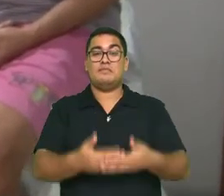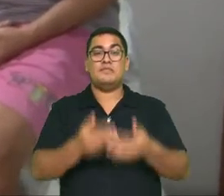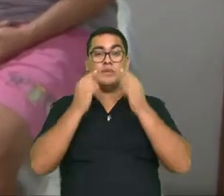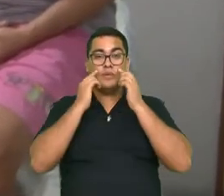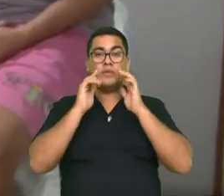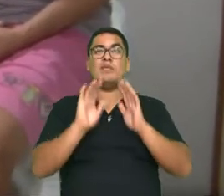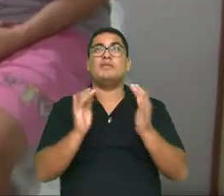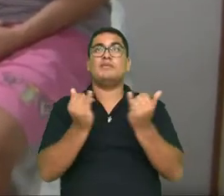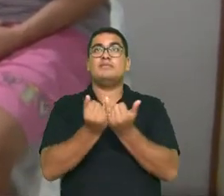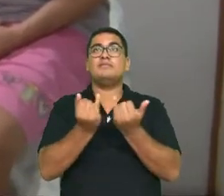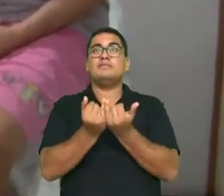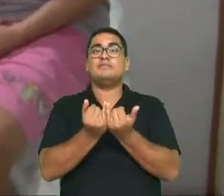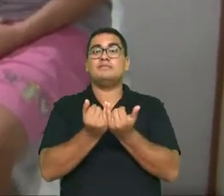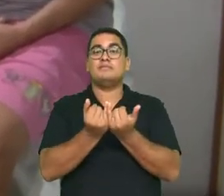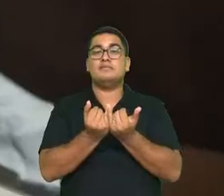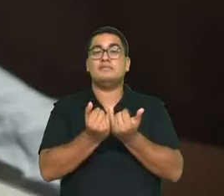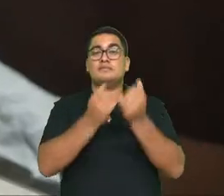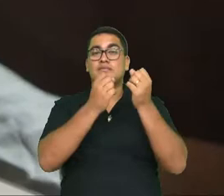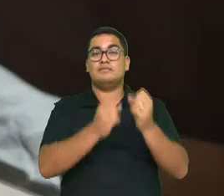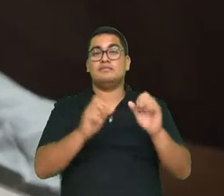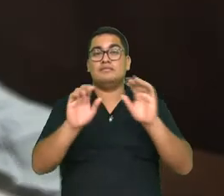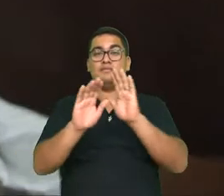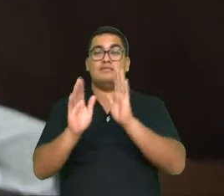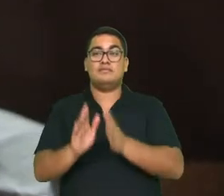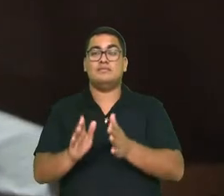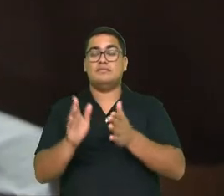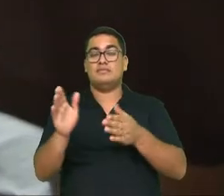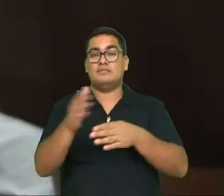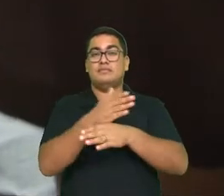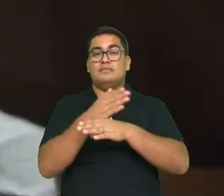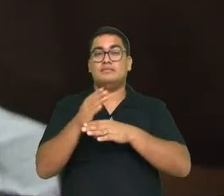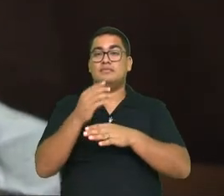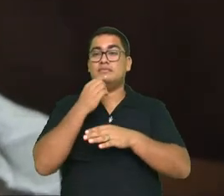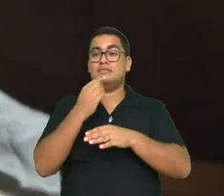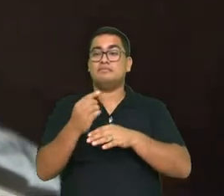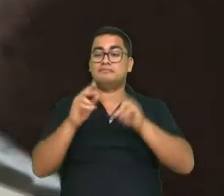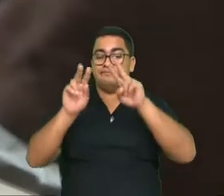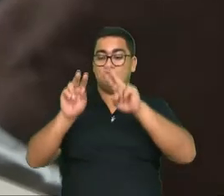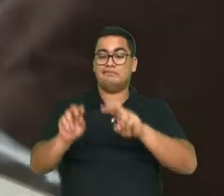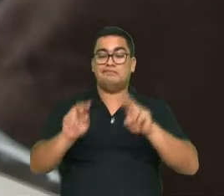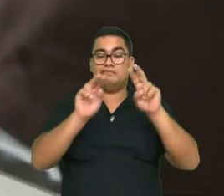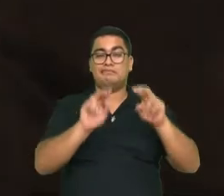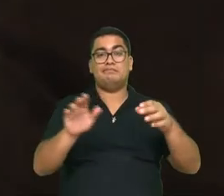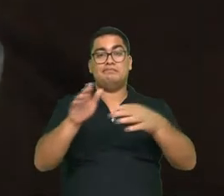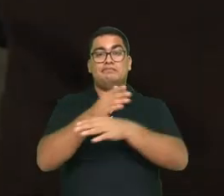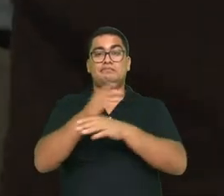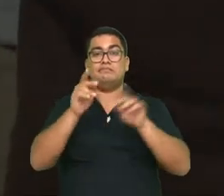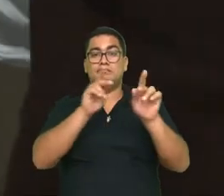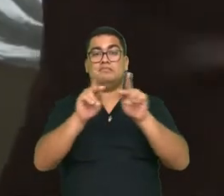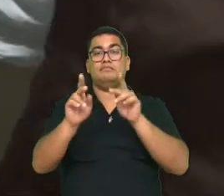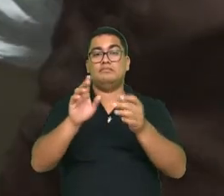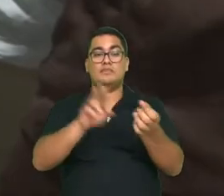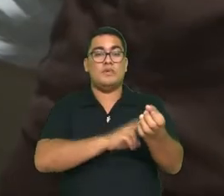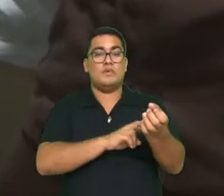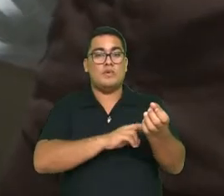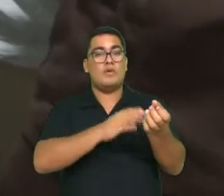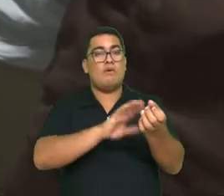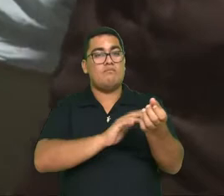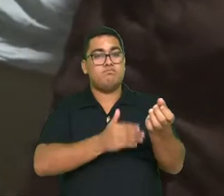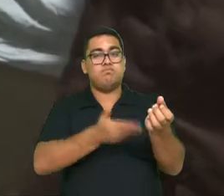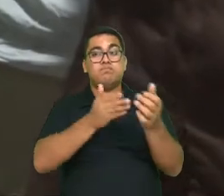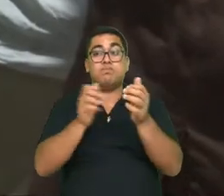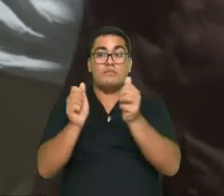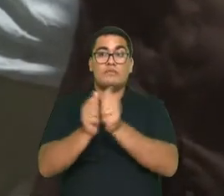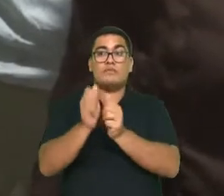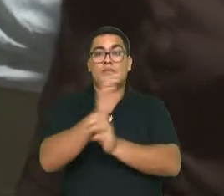igual manera, tenemos compañeros que están yendo de casa a casa, dando lo que son las valoraciones a los pacientes crónicos, a los pacientes con